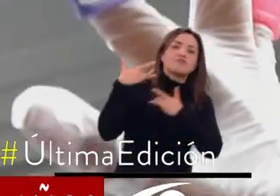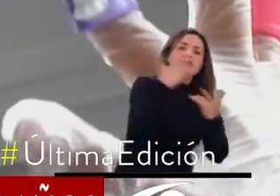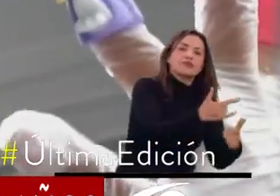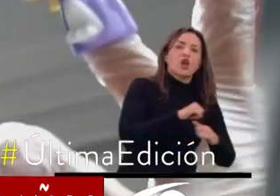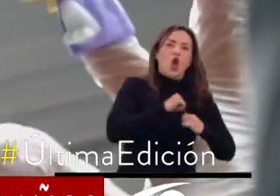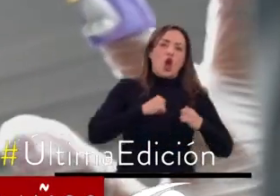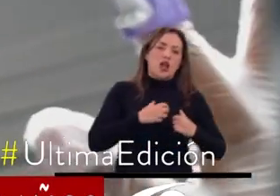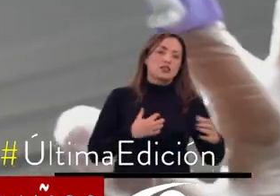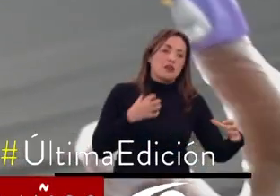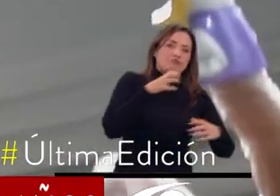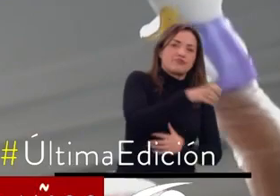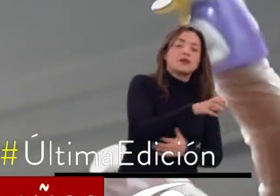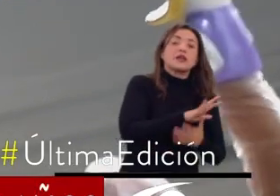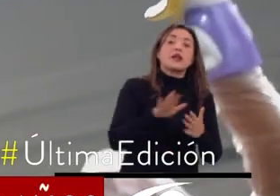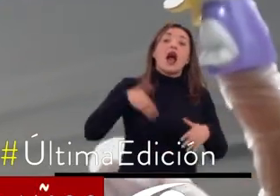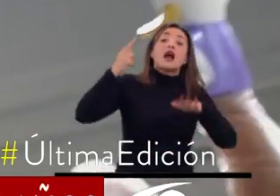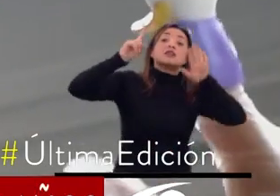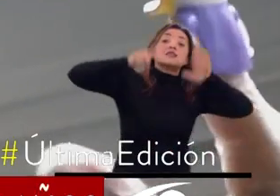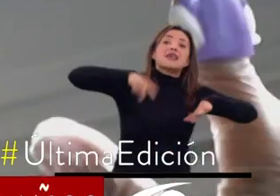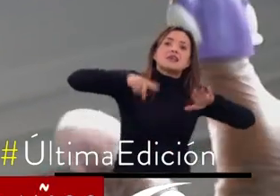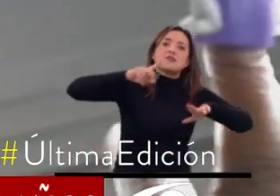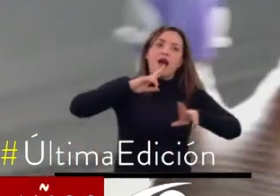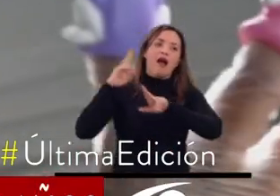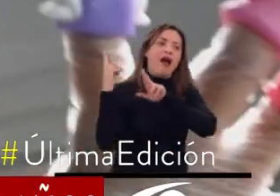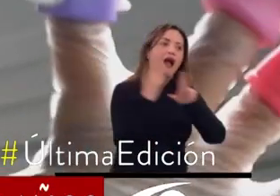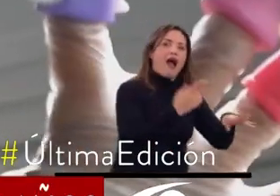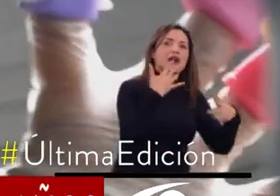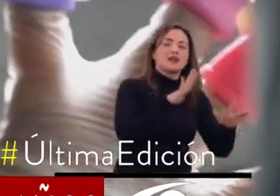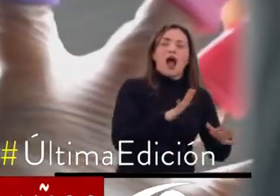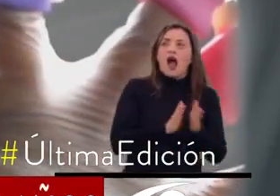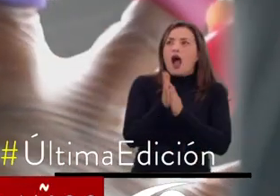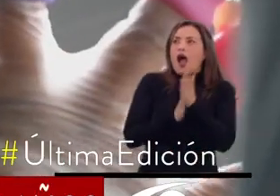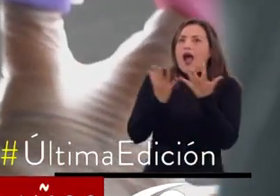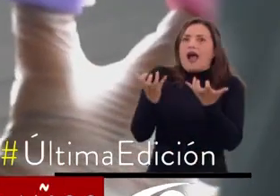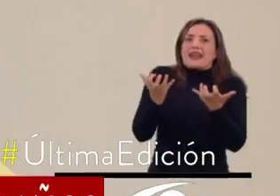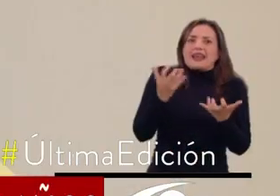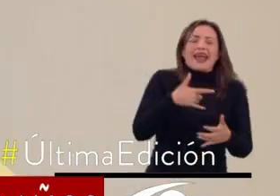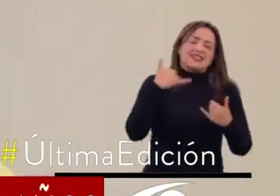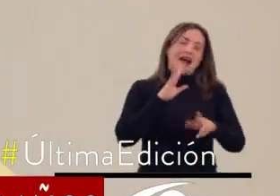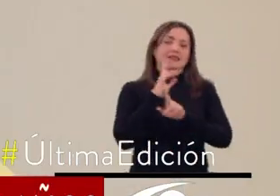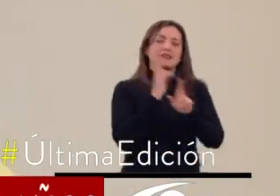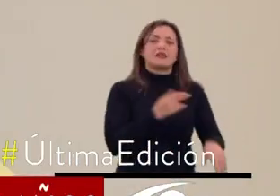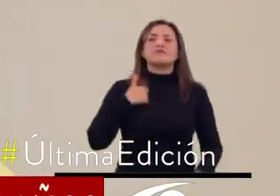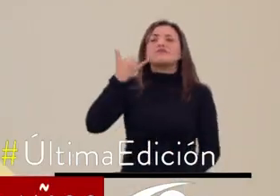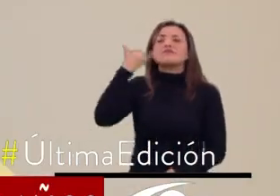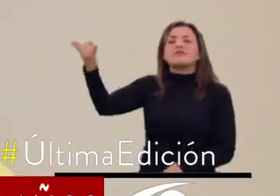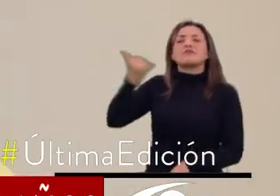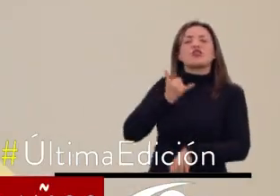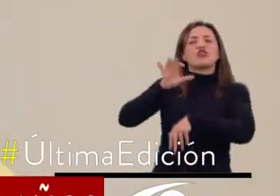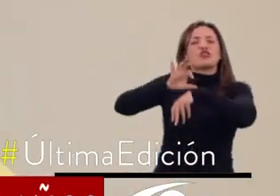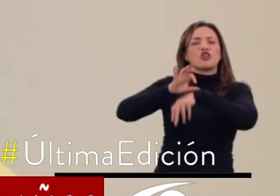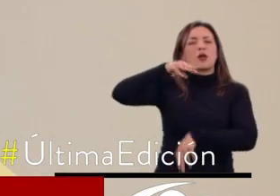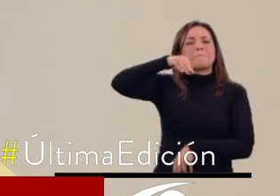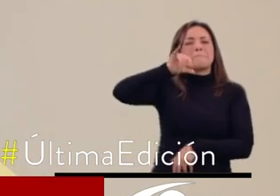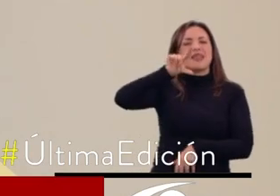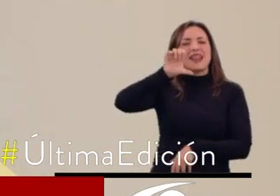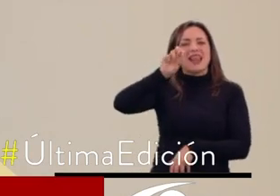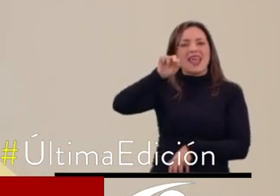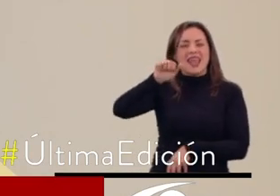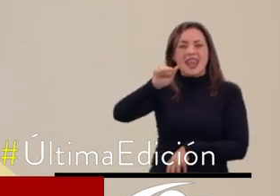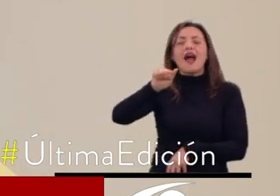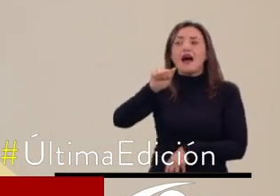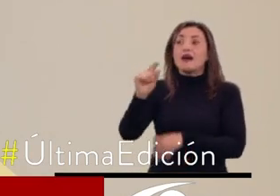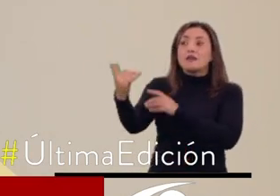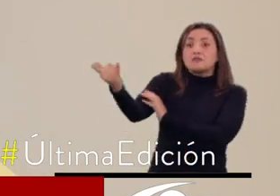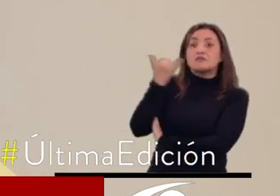corazón. Después de 6 meses recibieron la noticia más anhelada. Recibí la llamada de la doctora Milena y